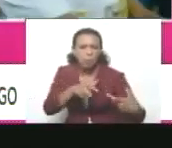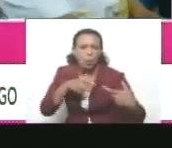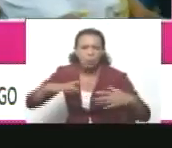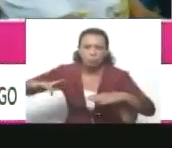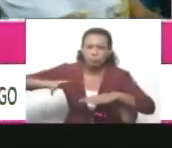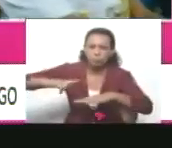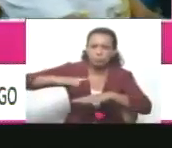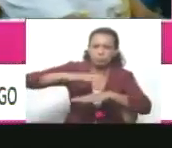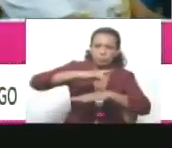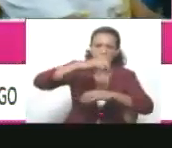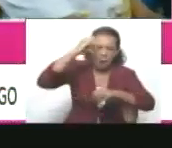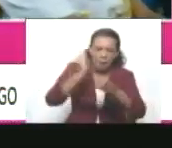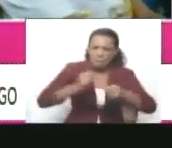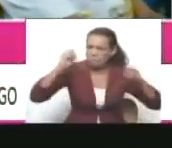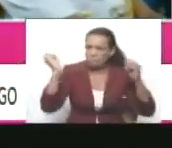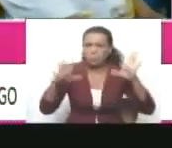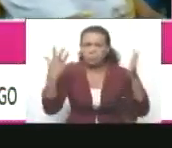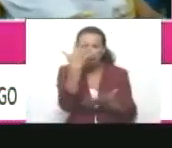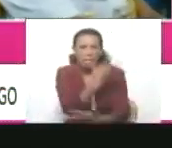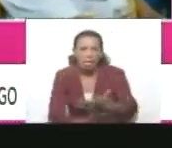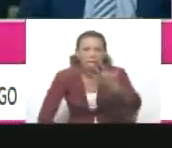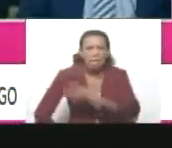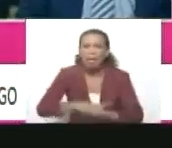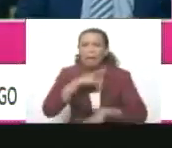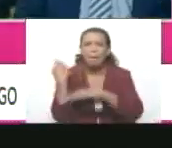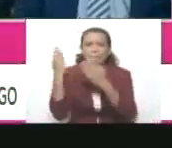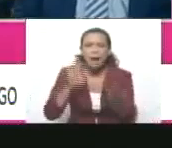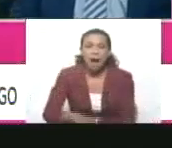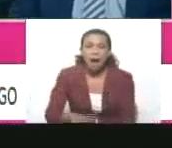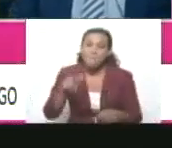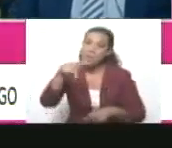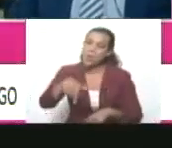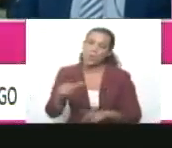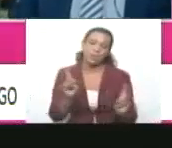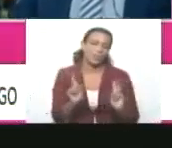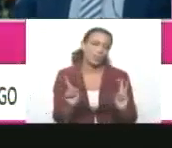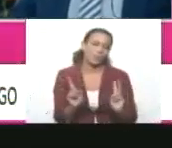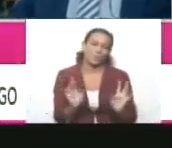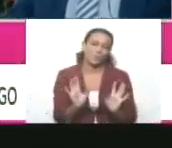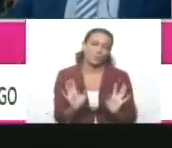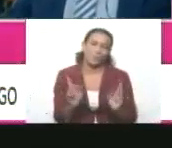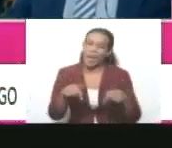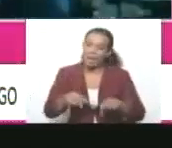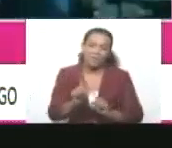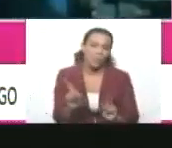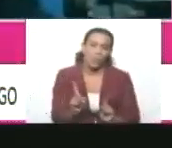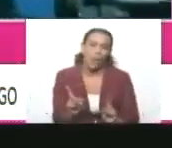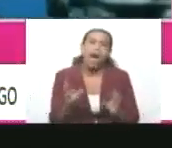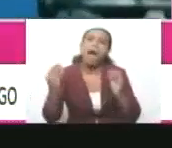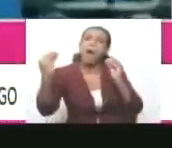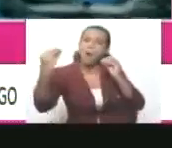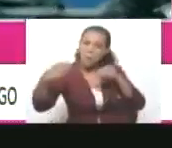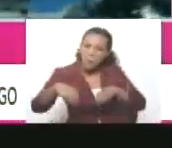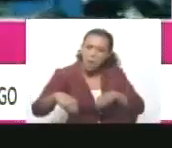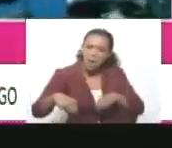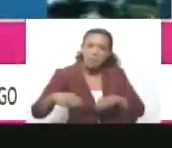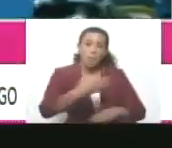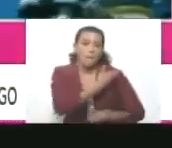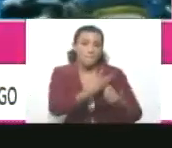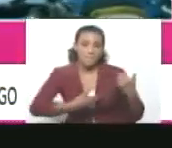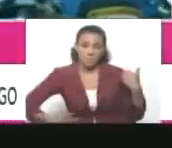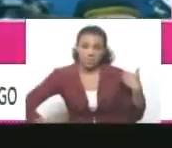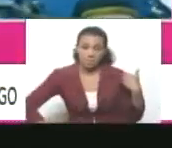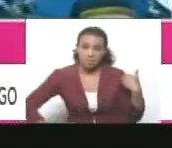misiles, muertos, sangre. Pero aquí no. Aquí nos hemos puesto de acuerdo de